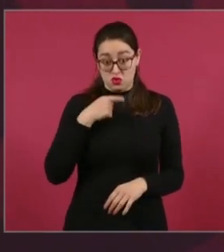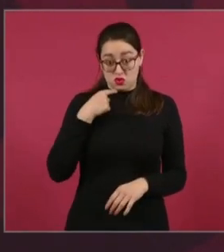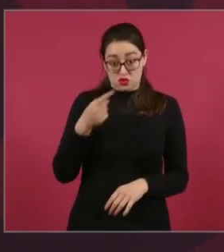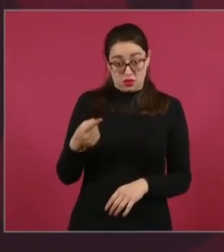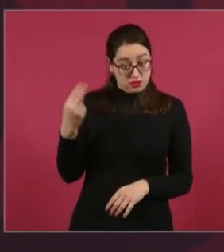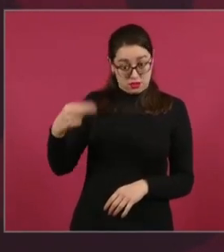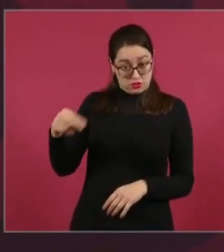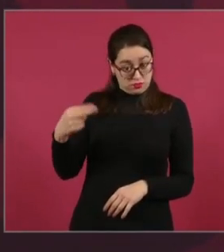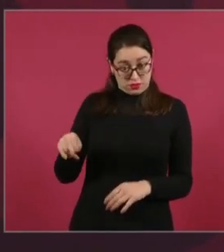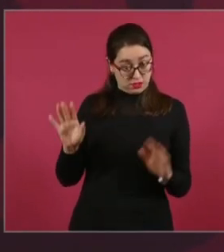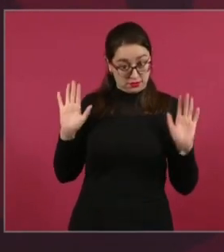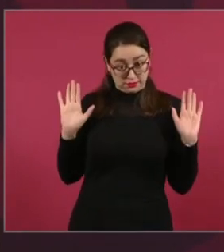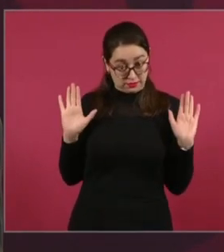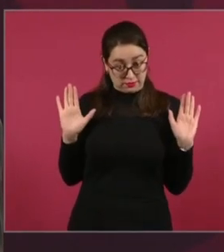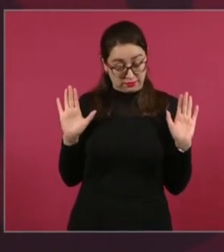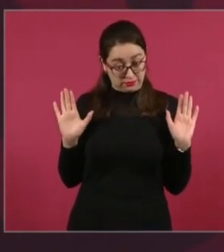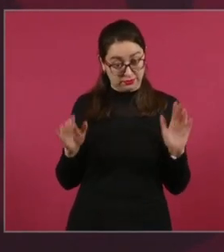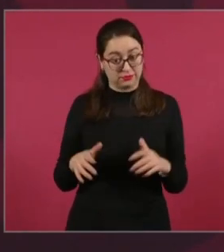Entonces,